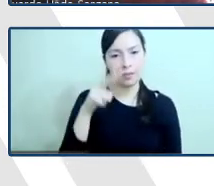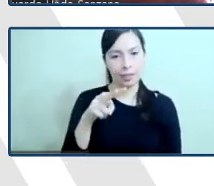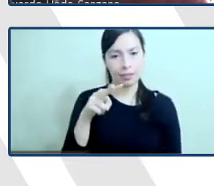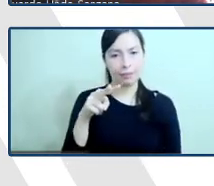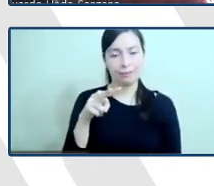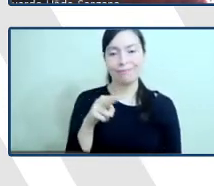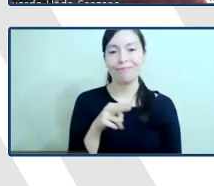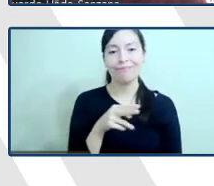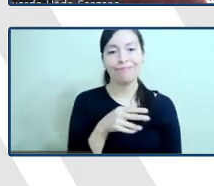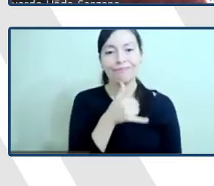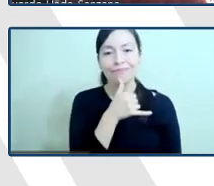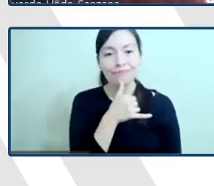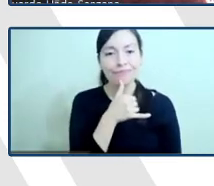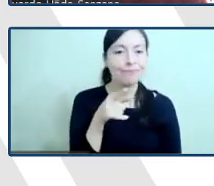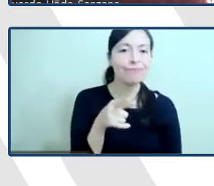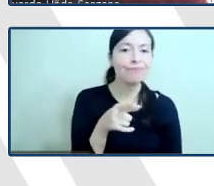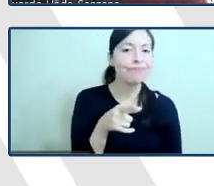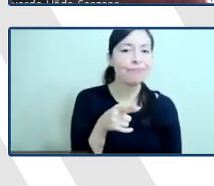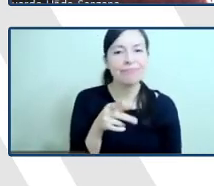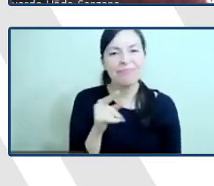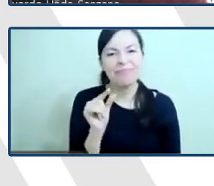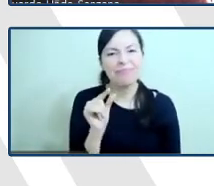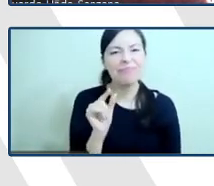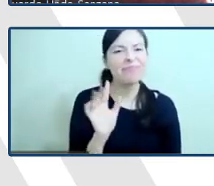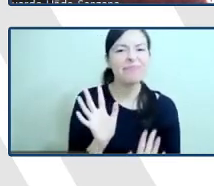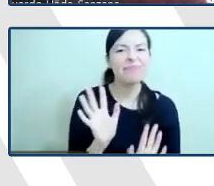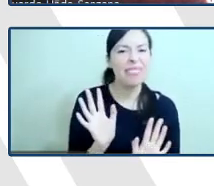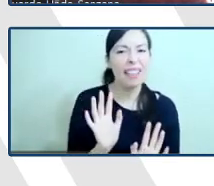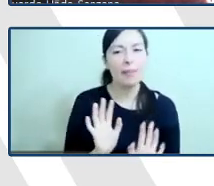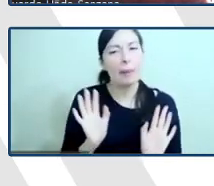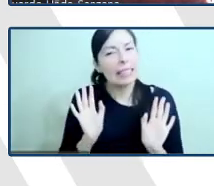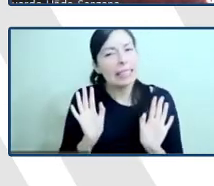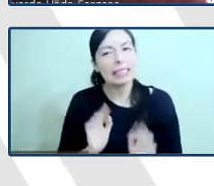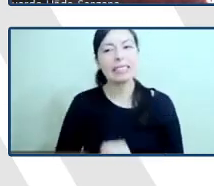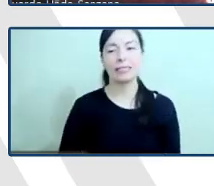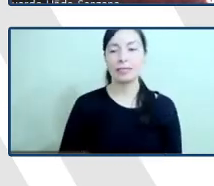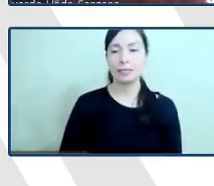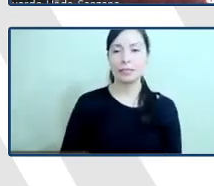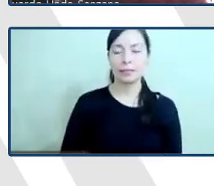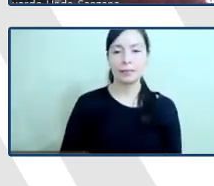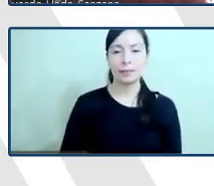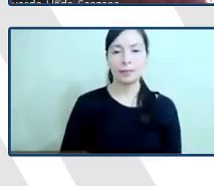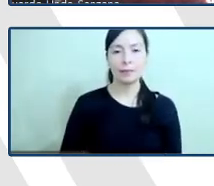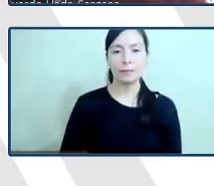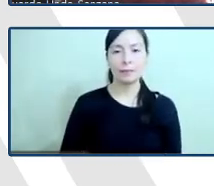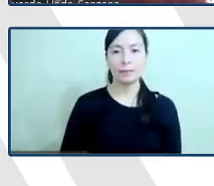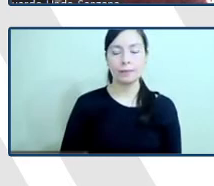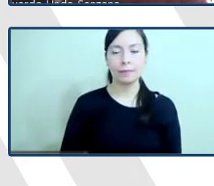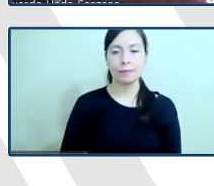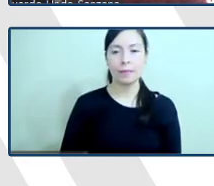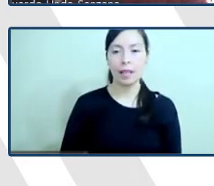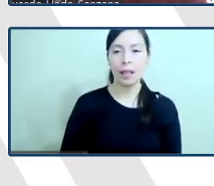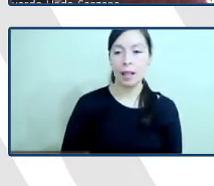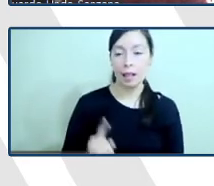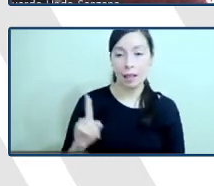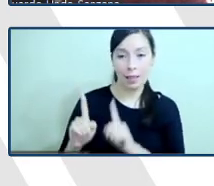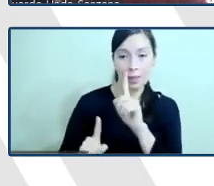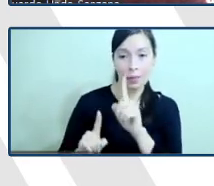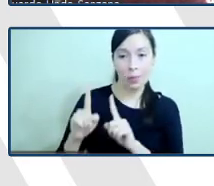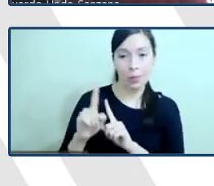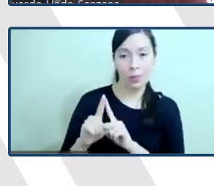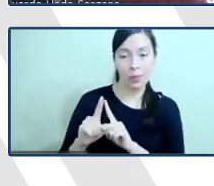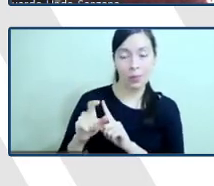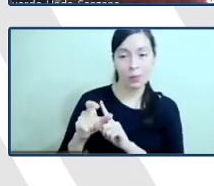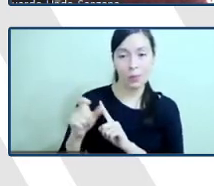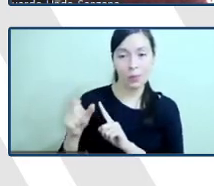si es que algo queda. Tenemos pendiente con colegas del Centro de Astronomía